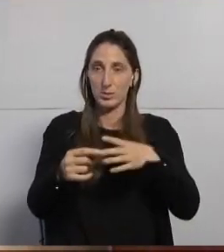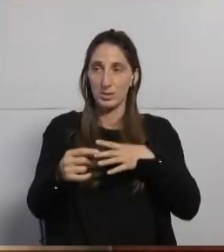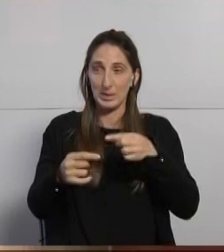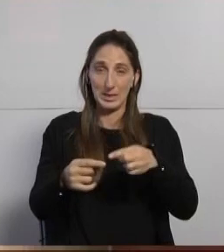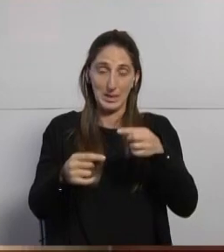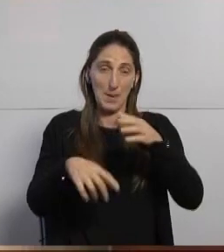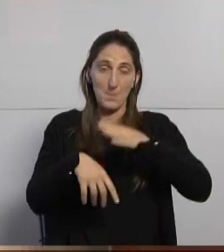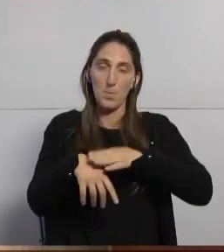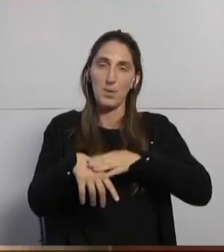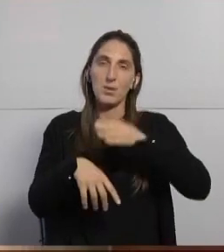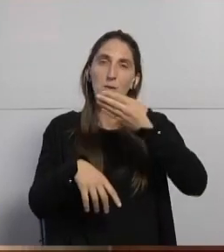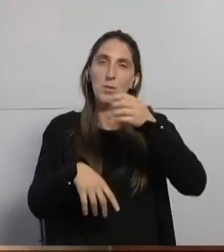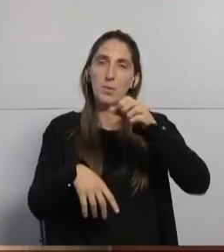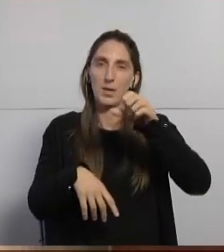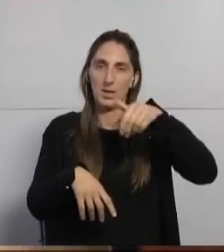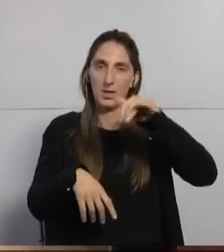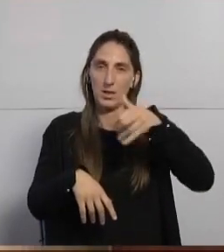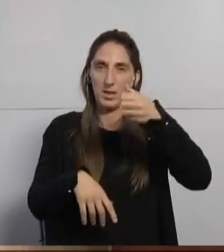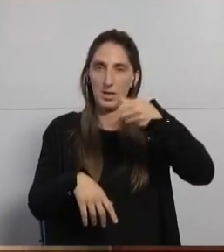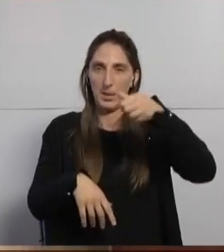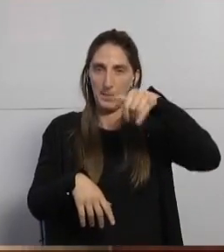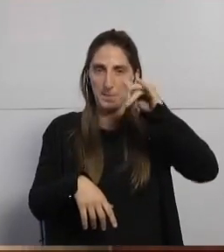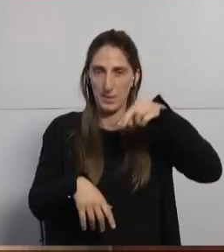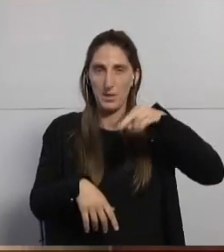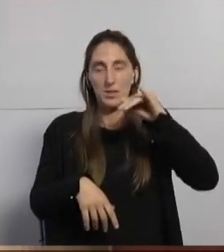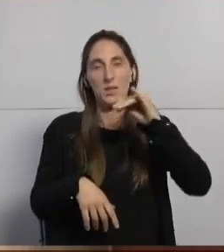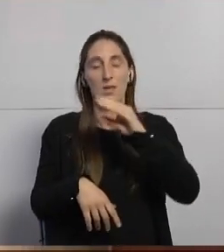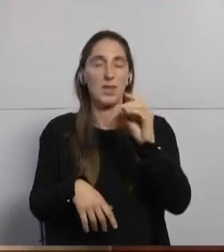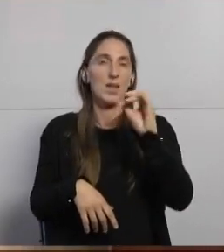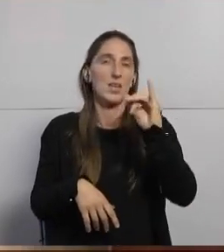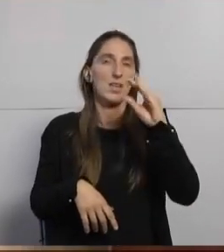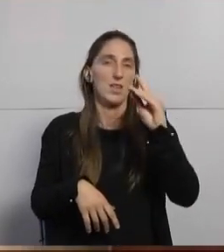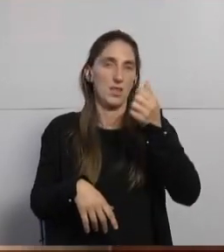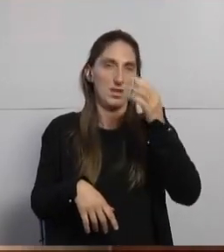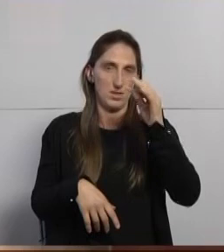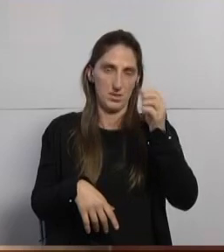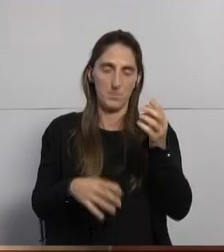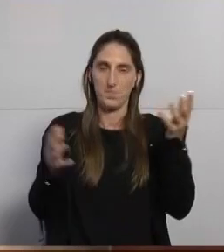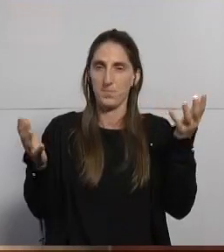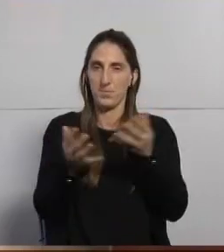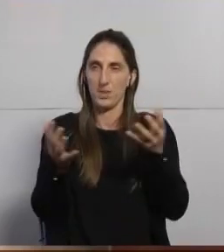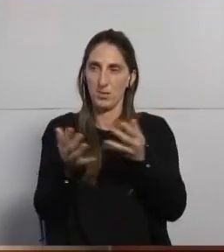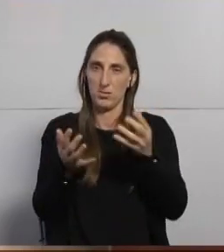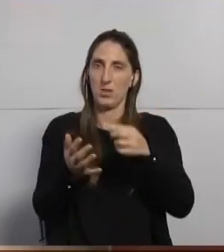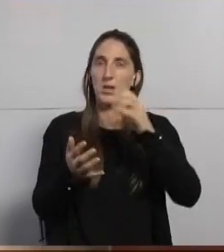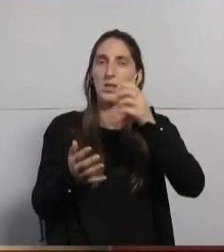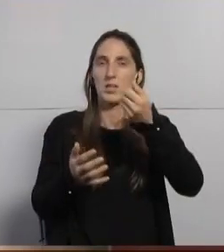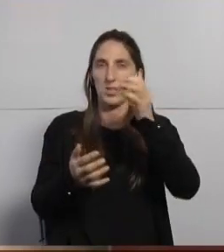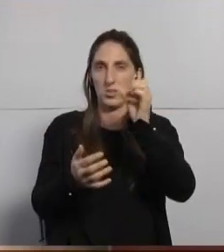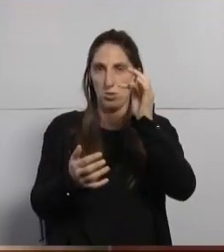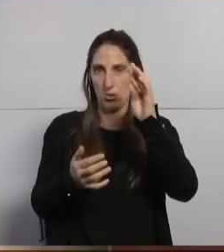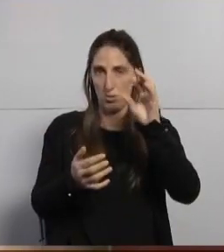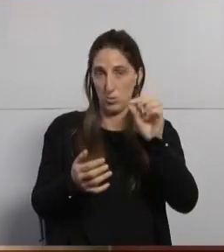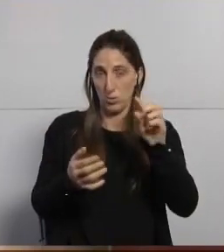acaba de exponer Benjamín Machín de IDATA y que ahora expondrá Eber Assaf de Arnaldo C. Castro. El tema: ciudades con